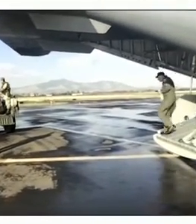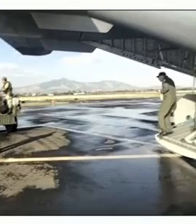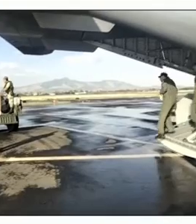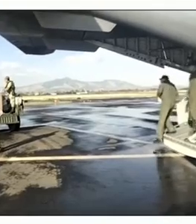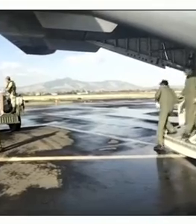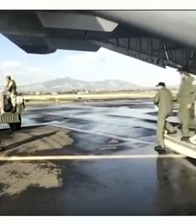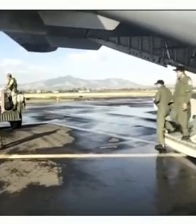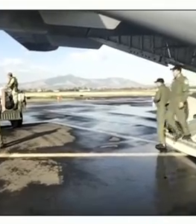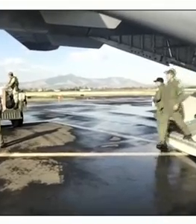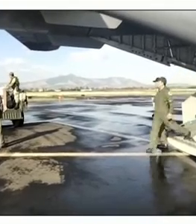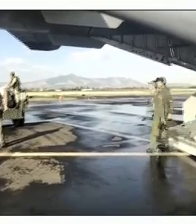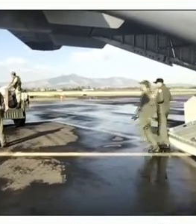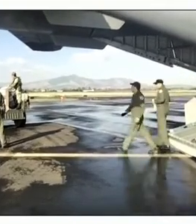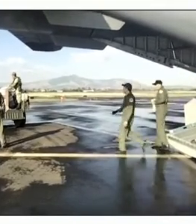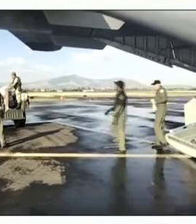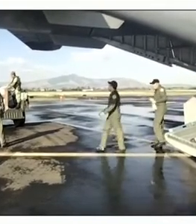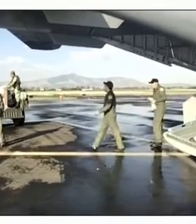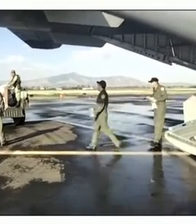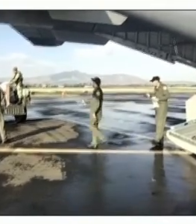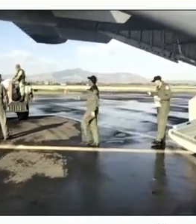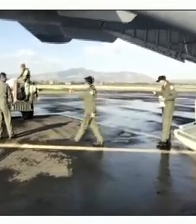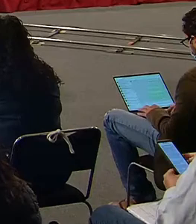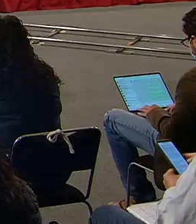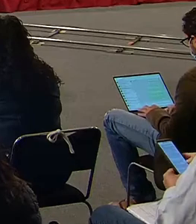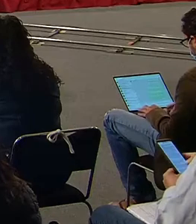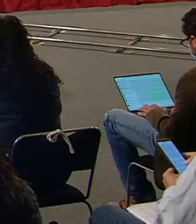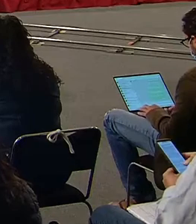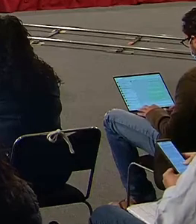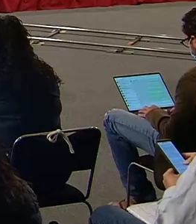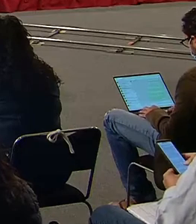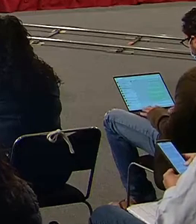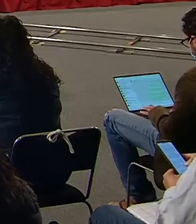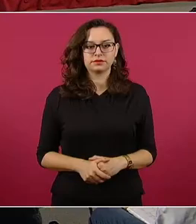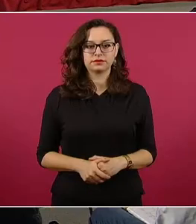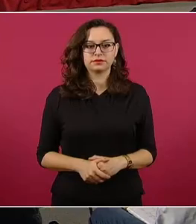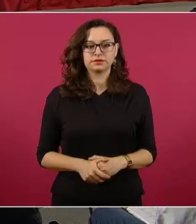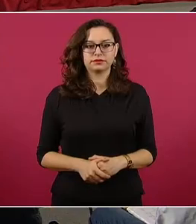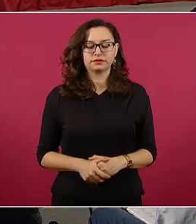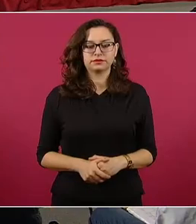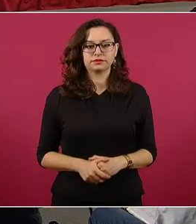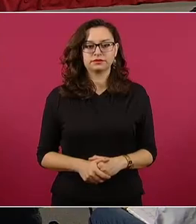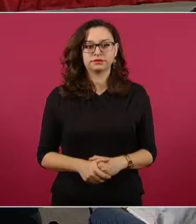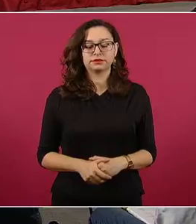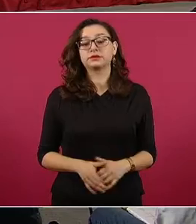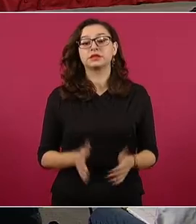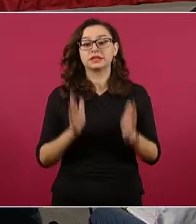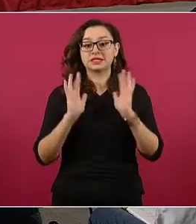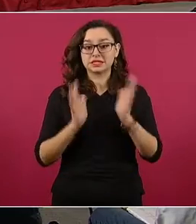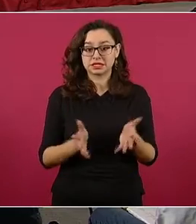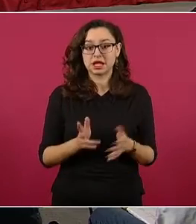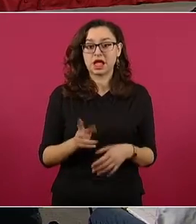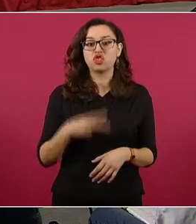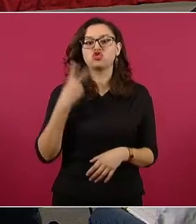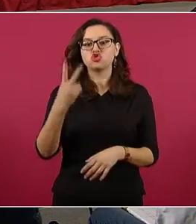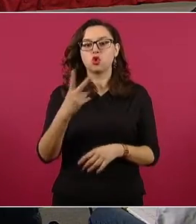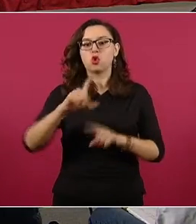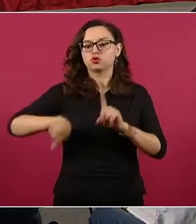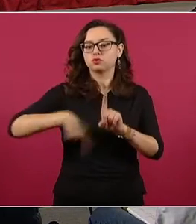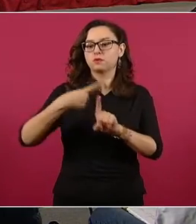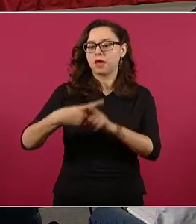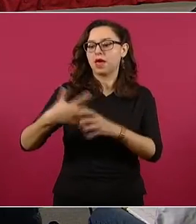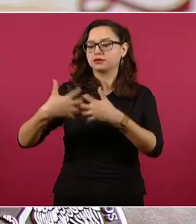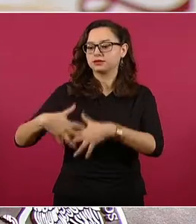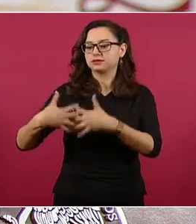de extracción de agua en el área y nos informaron ahorita que van 2 más en camino. Estas bombas son